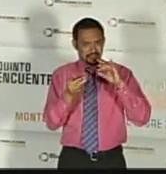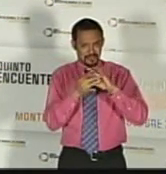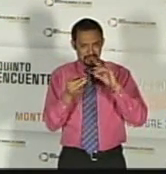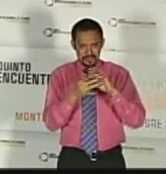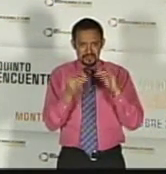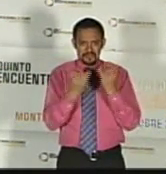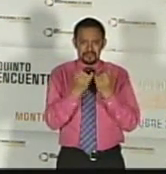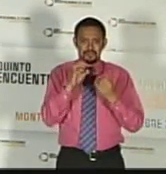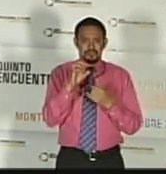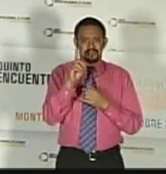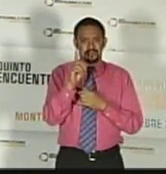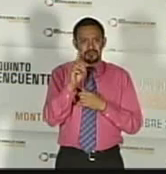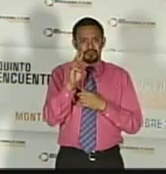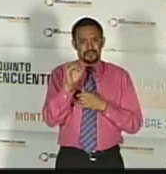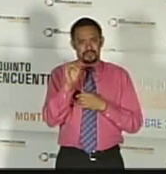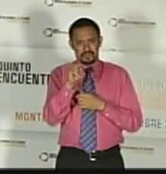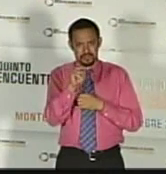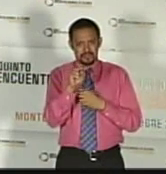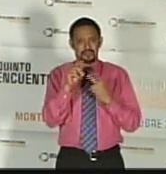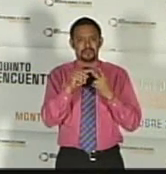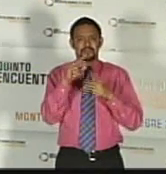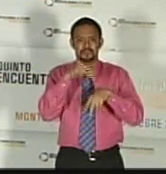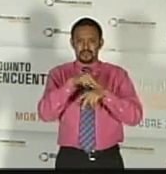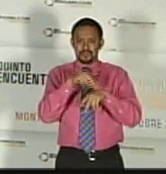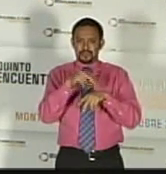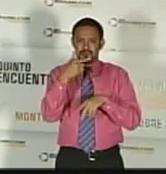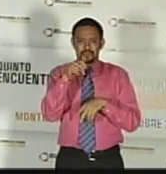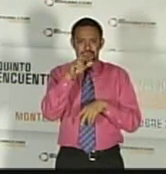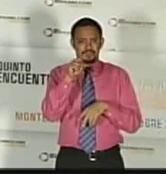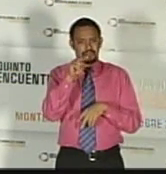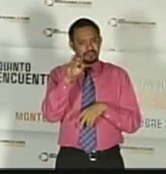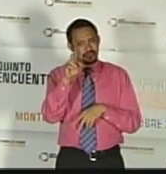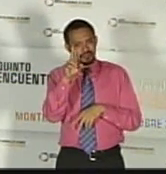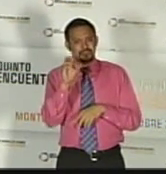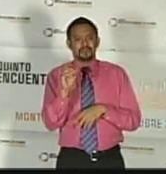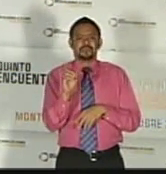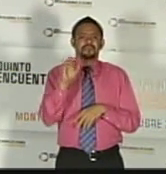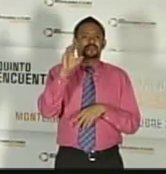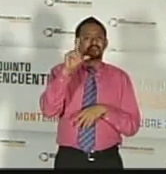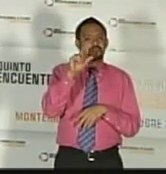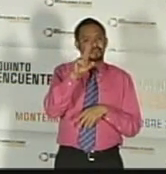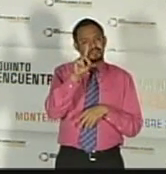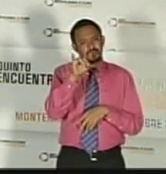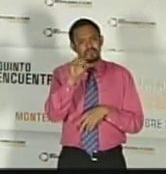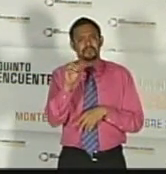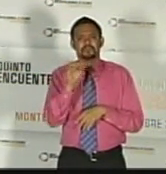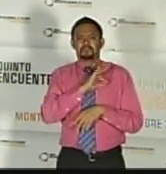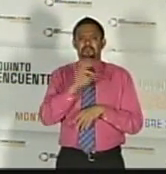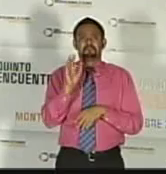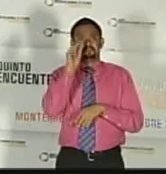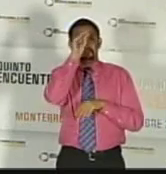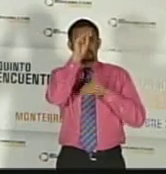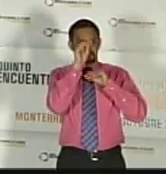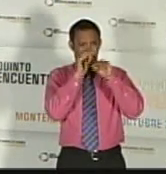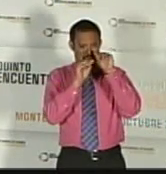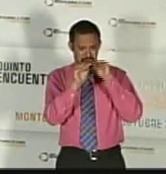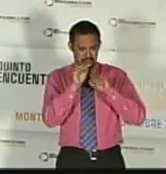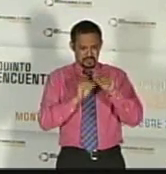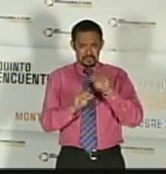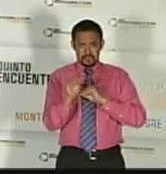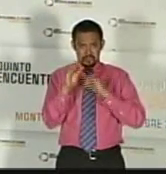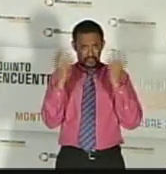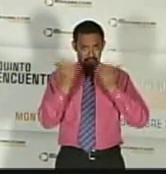tales como Irving Laszlo y el doctor Gardner y Claudio. Podríamos poder a colocarlos a todos ellos y sus obras en